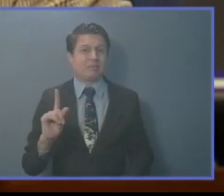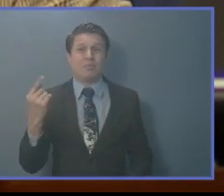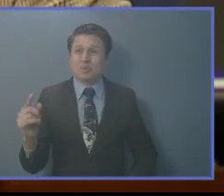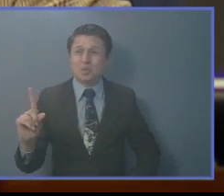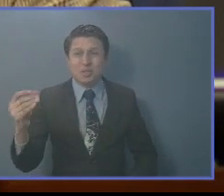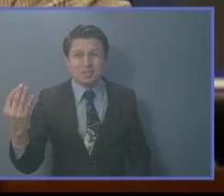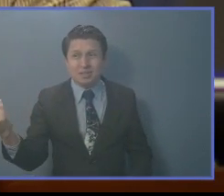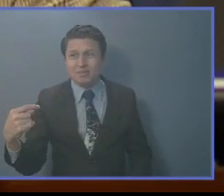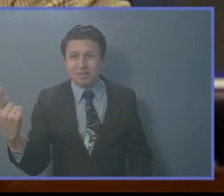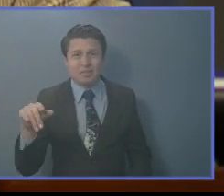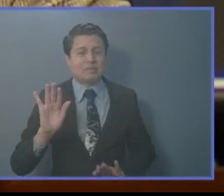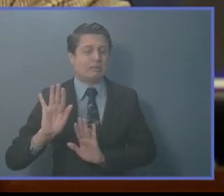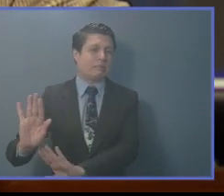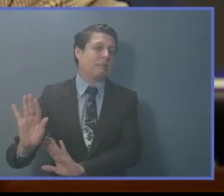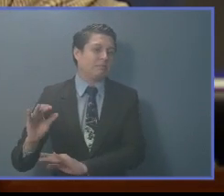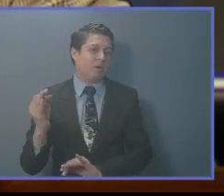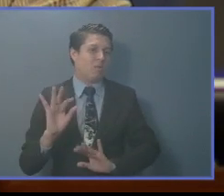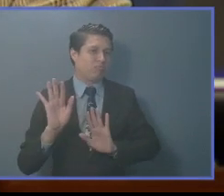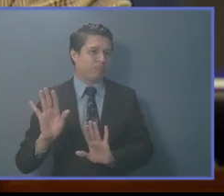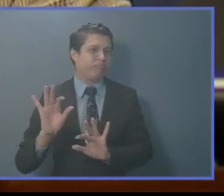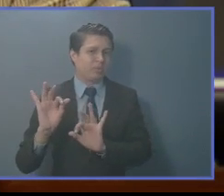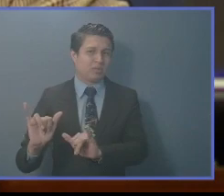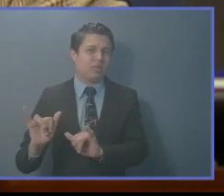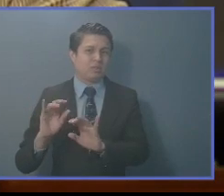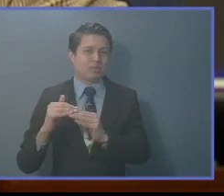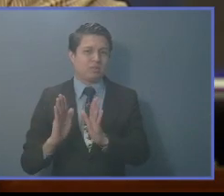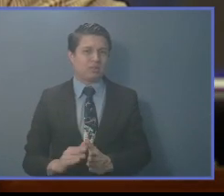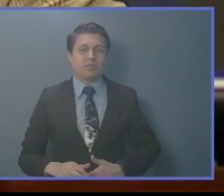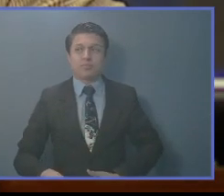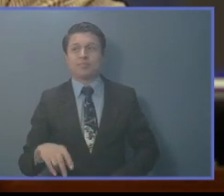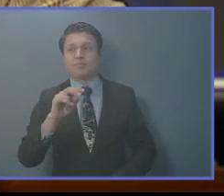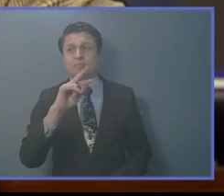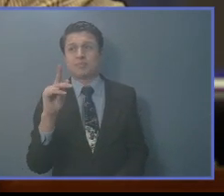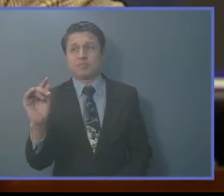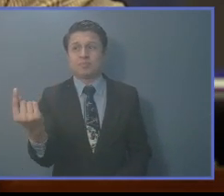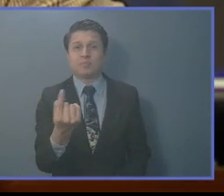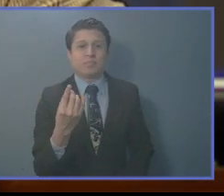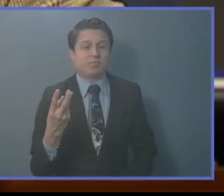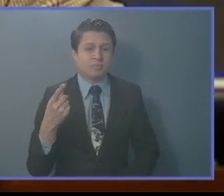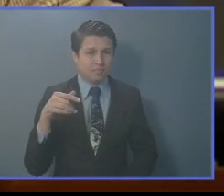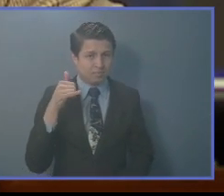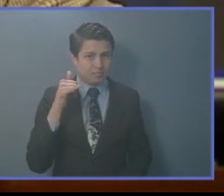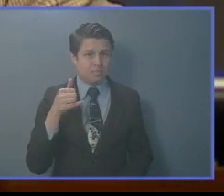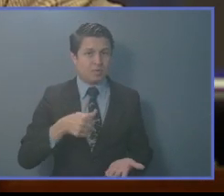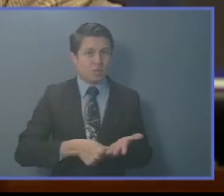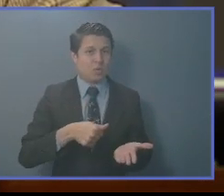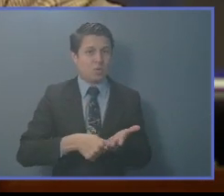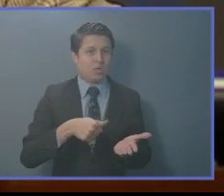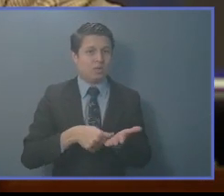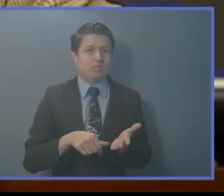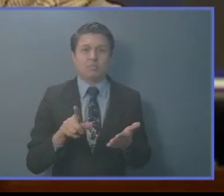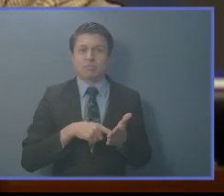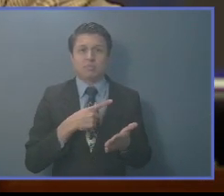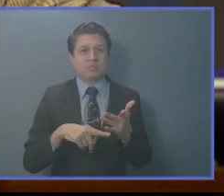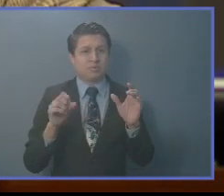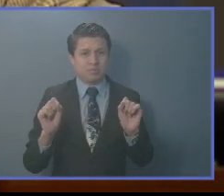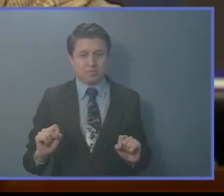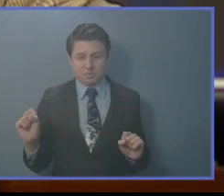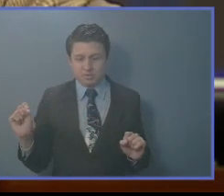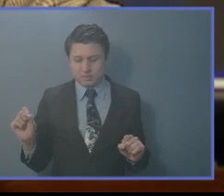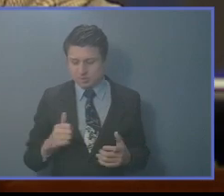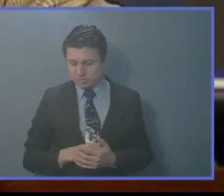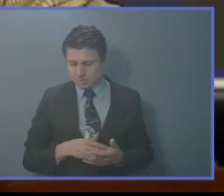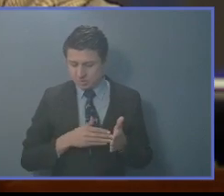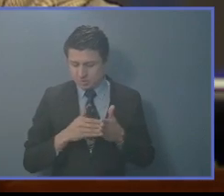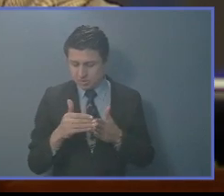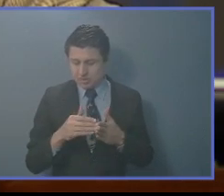la operación del día a día de la empresa. 23. Eliminar el uso de marcadores biométricos de huella digital con mecanismo de control de horarios de entrada y salida